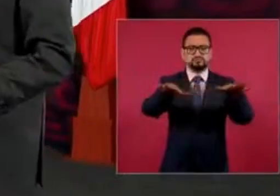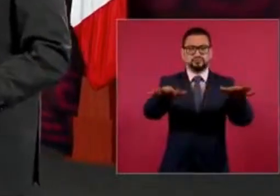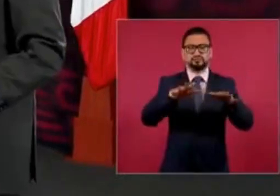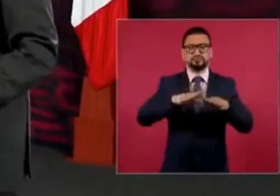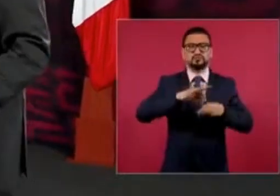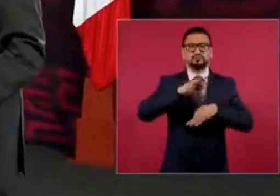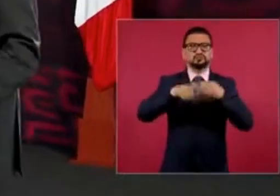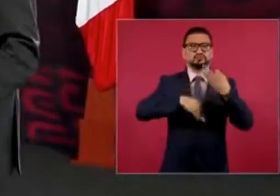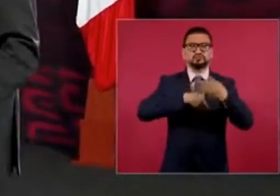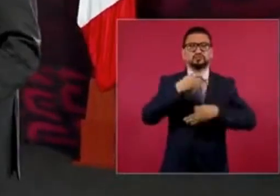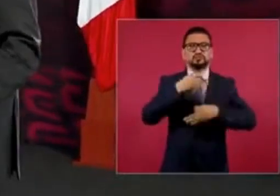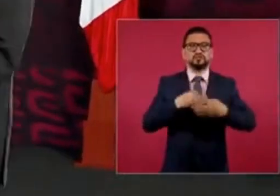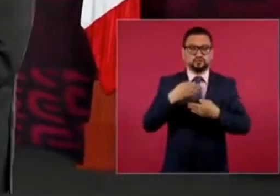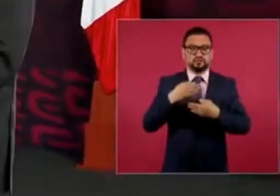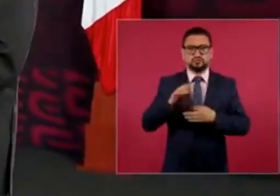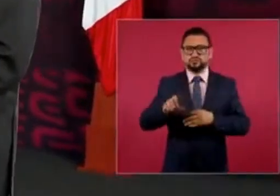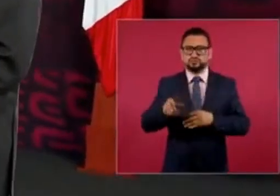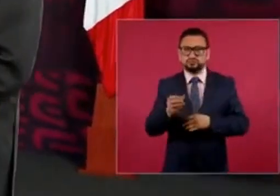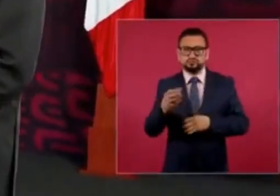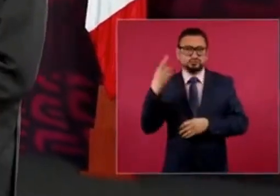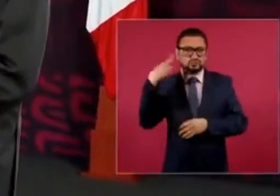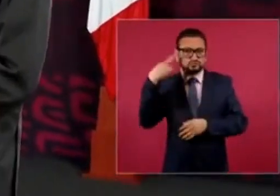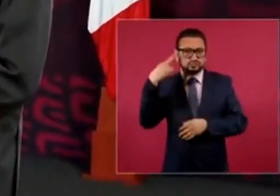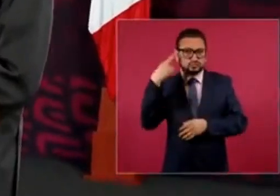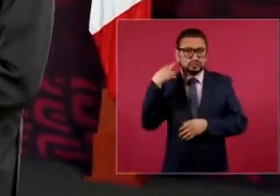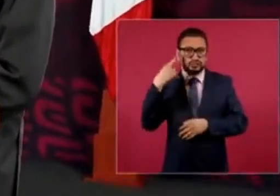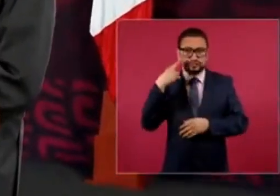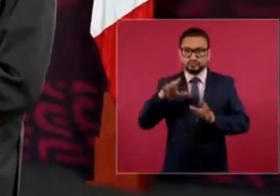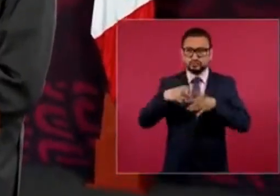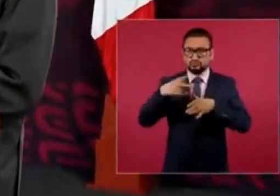las radios comunitarias